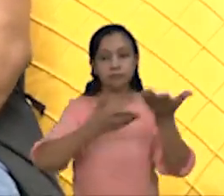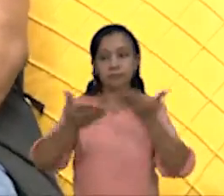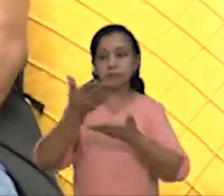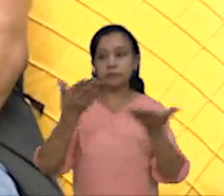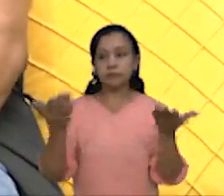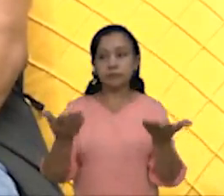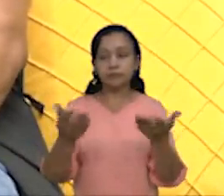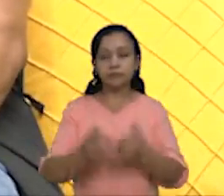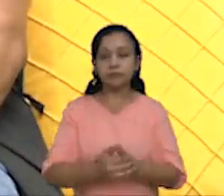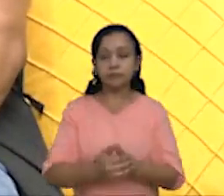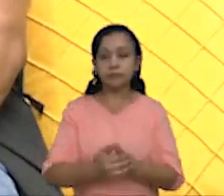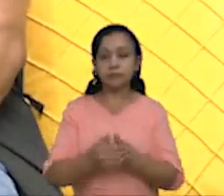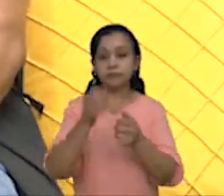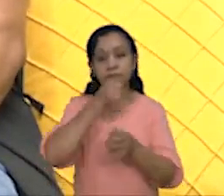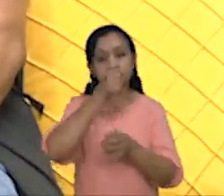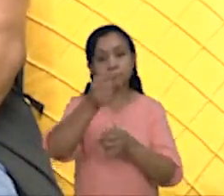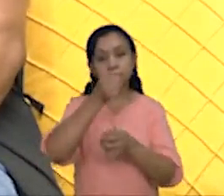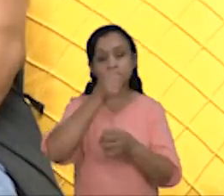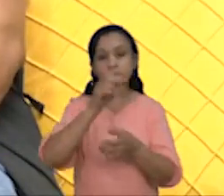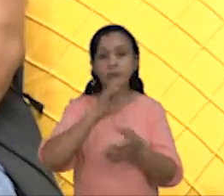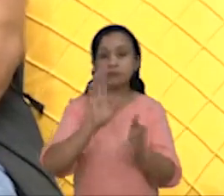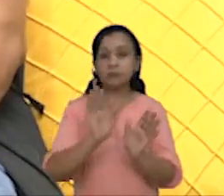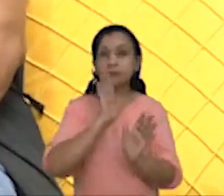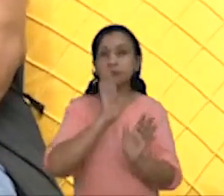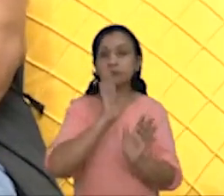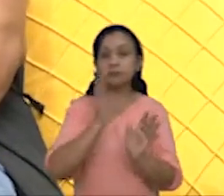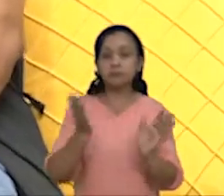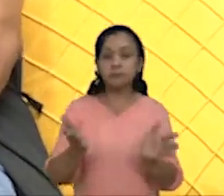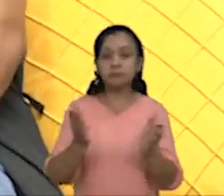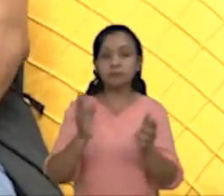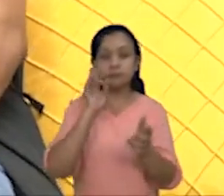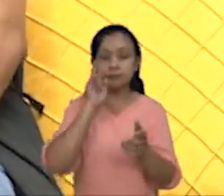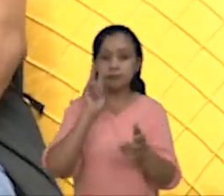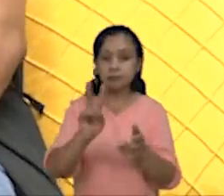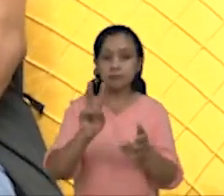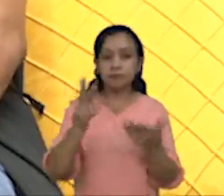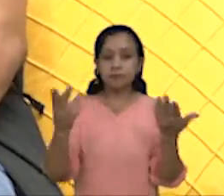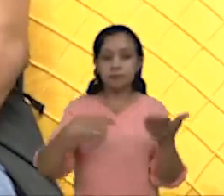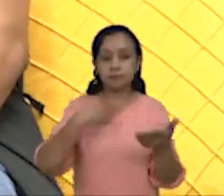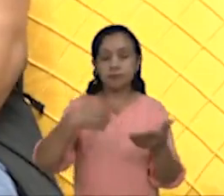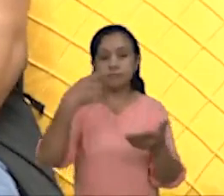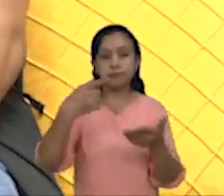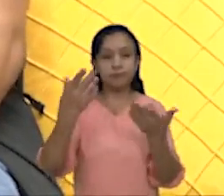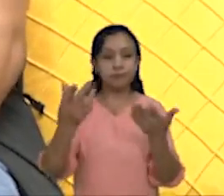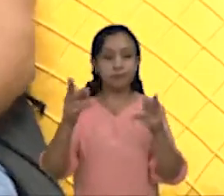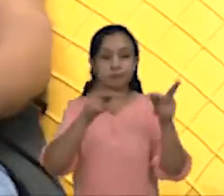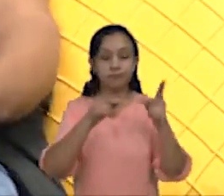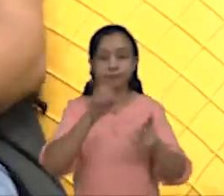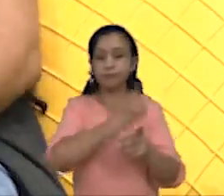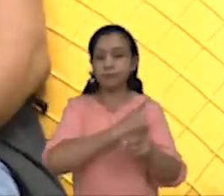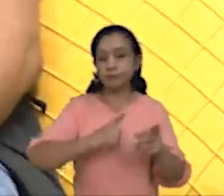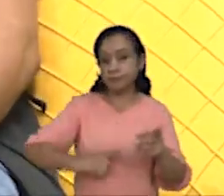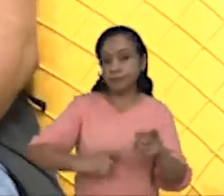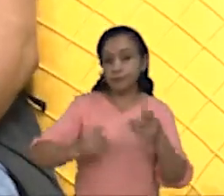nosotros los periodistas que convergemos aquí y que nos vemos cotidianamente, o la cercanía con los diputados, tratar de